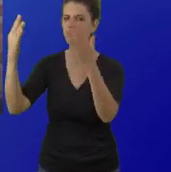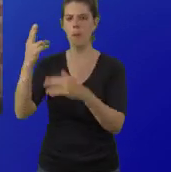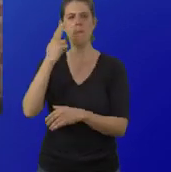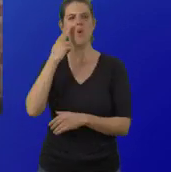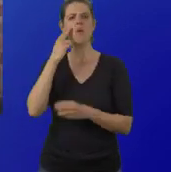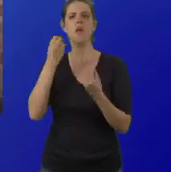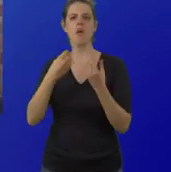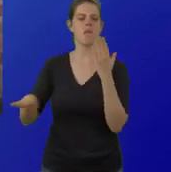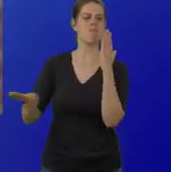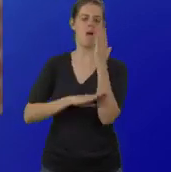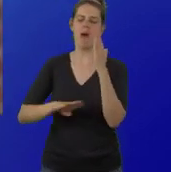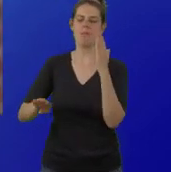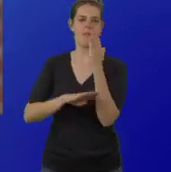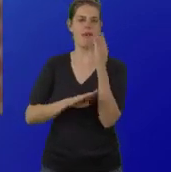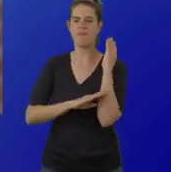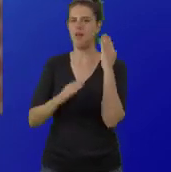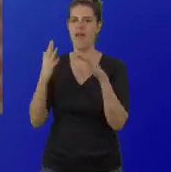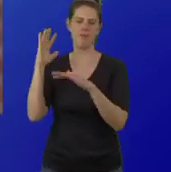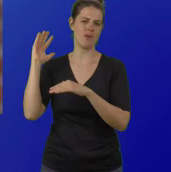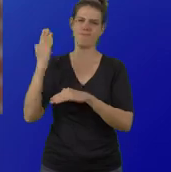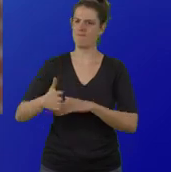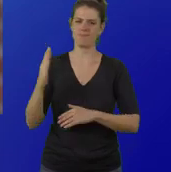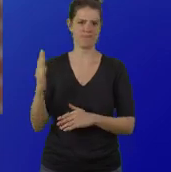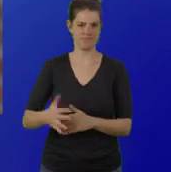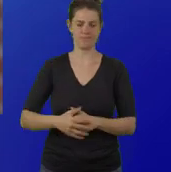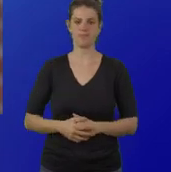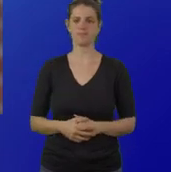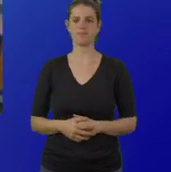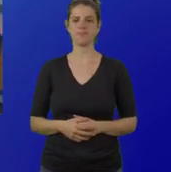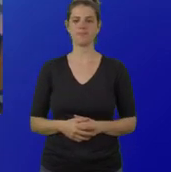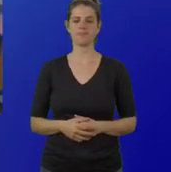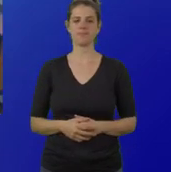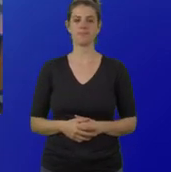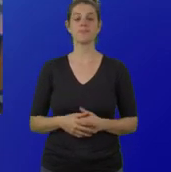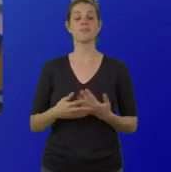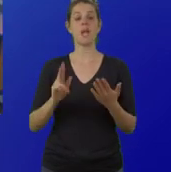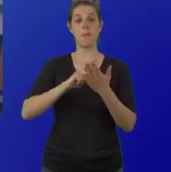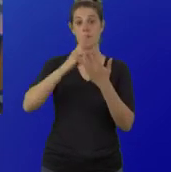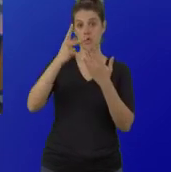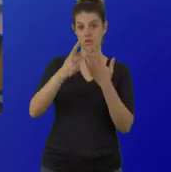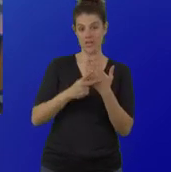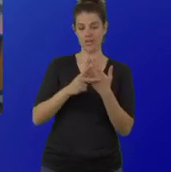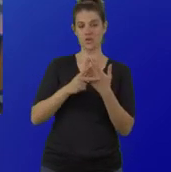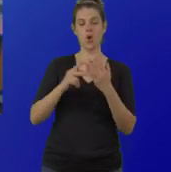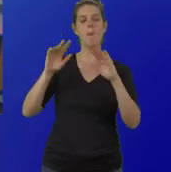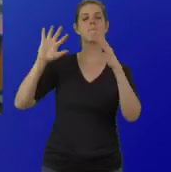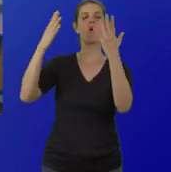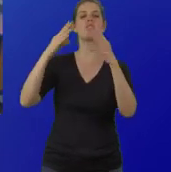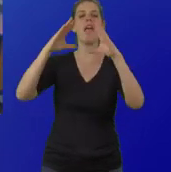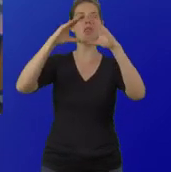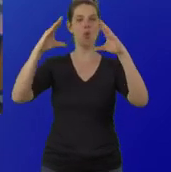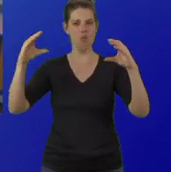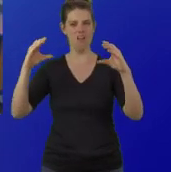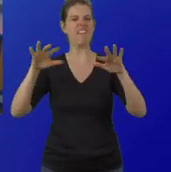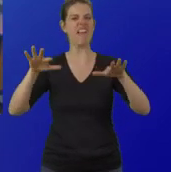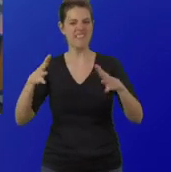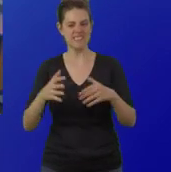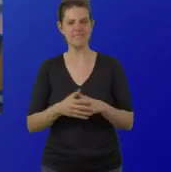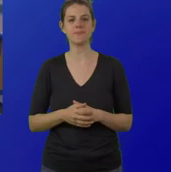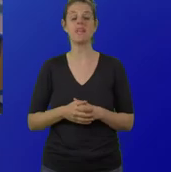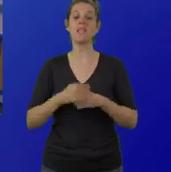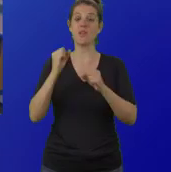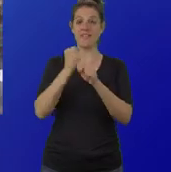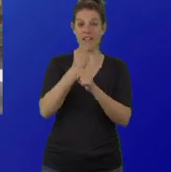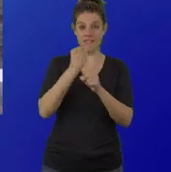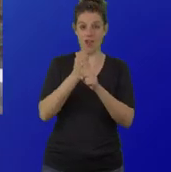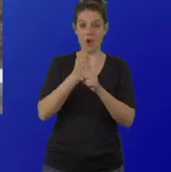un problema determinado, que es la tala de árboles de manera indiscriminada. El proyecto El Monte en la Nube consiste en un